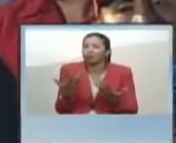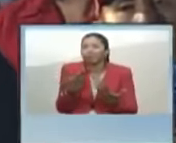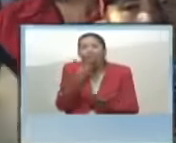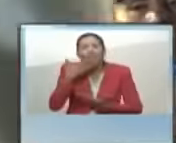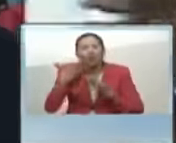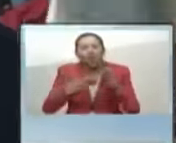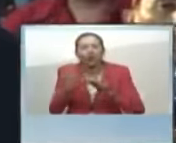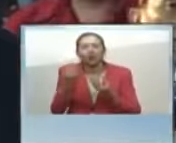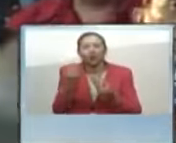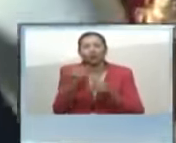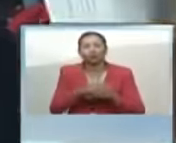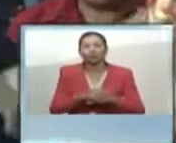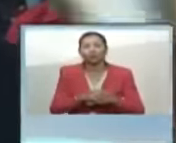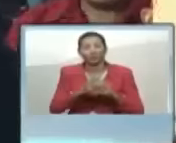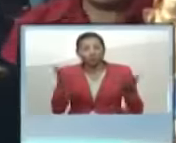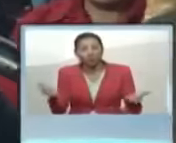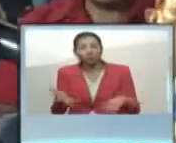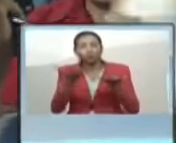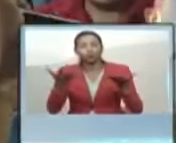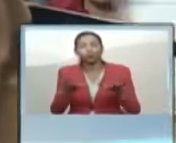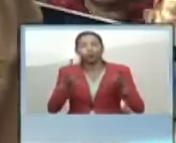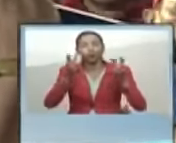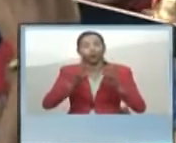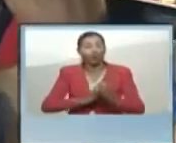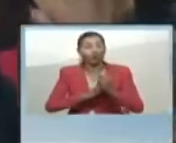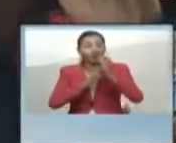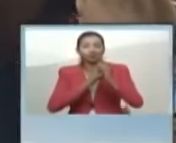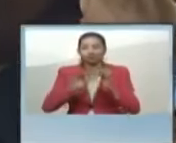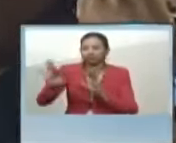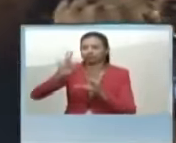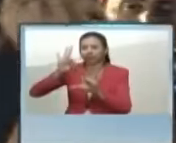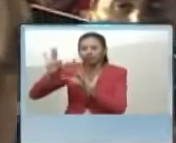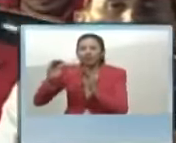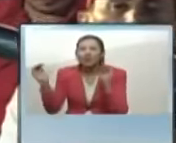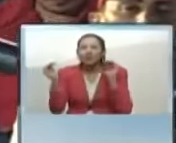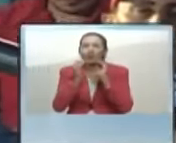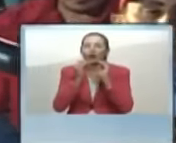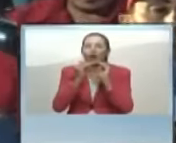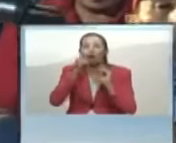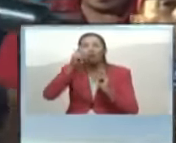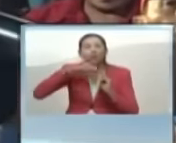Bueno, impulsando nuevos liderazgos que se parezcan más al pueblo de